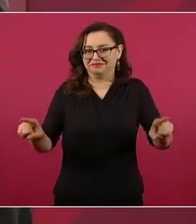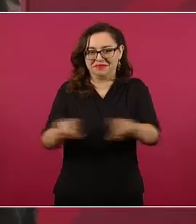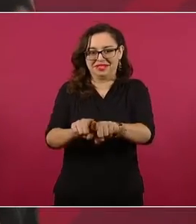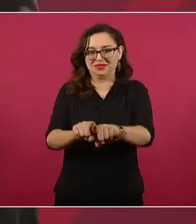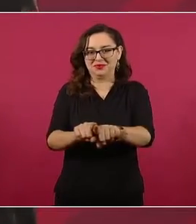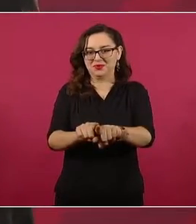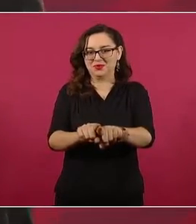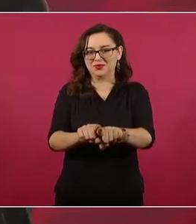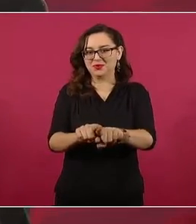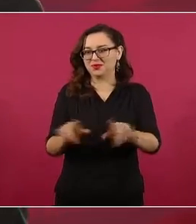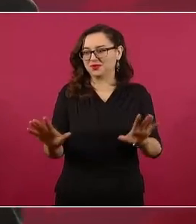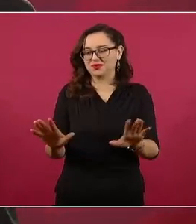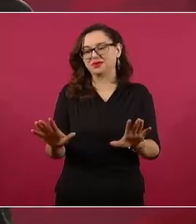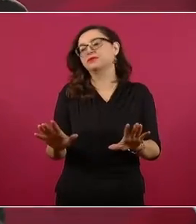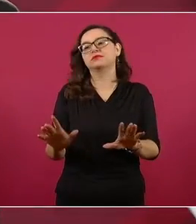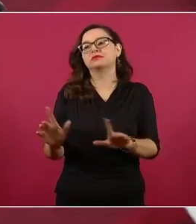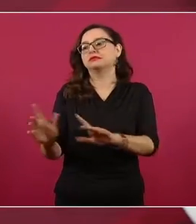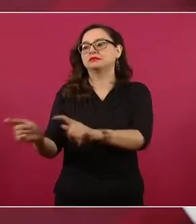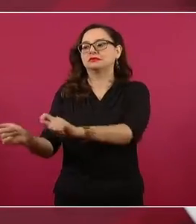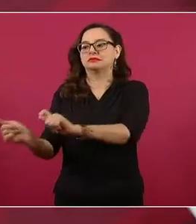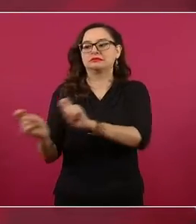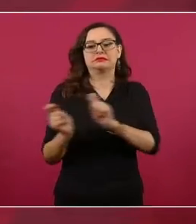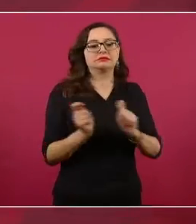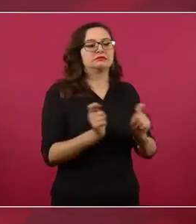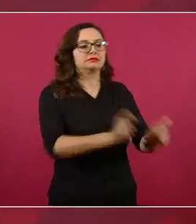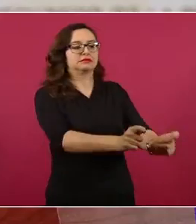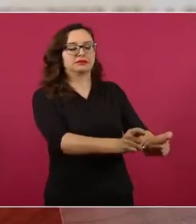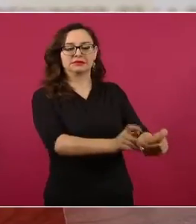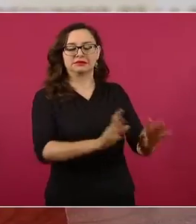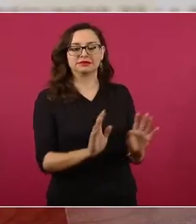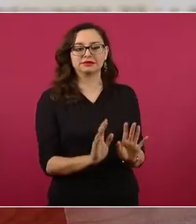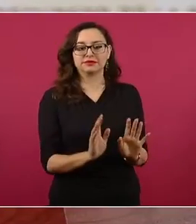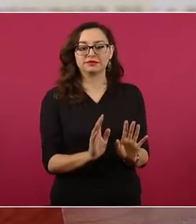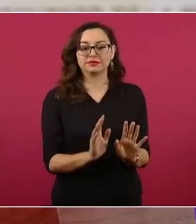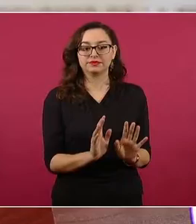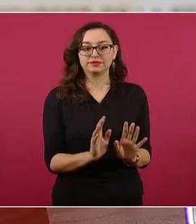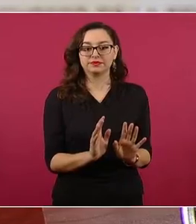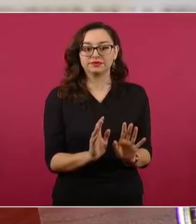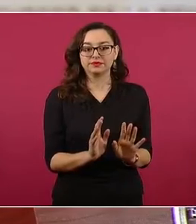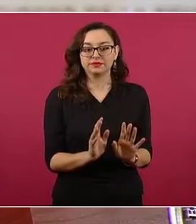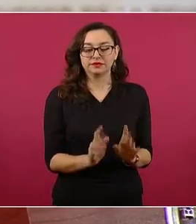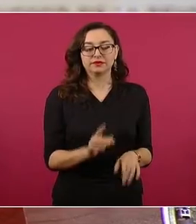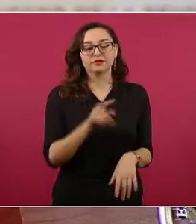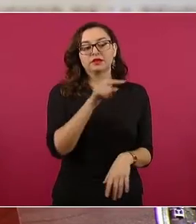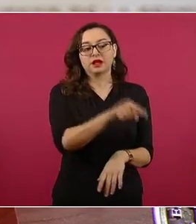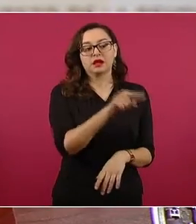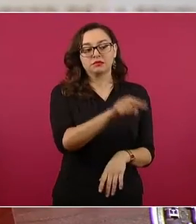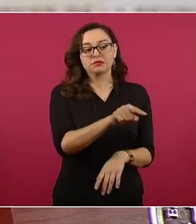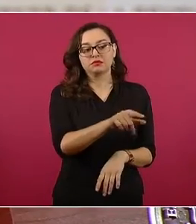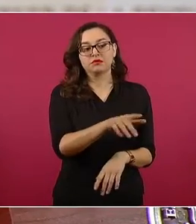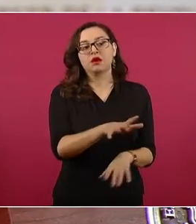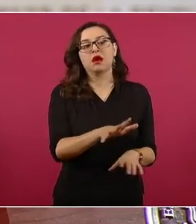Todo esto bajo el supuesto de que así no iba a haber monopolios.